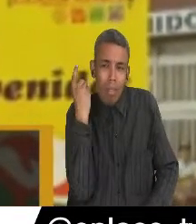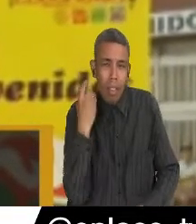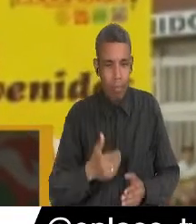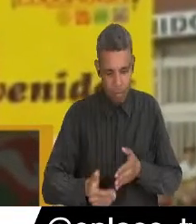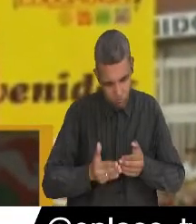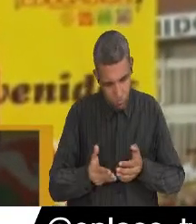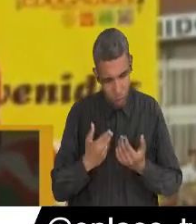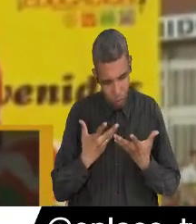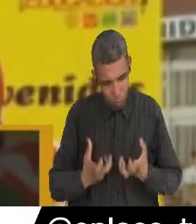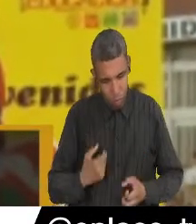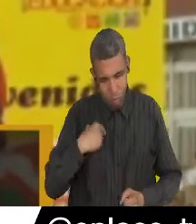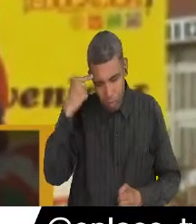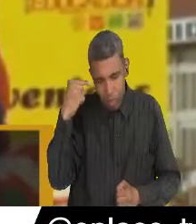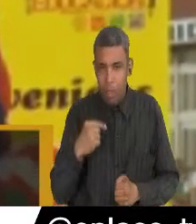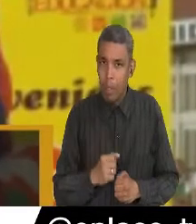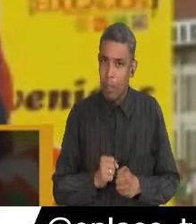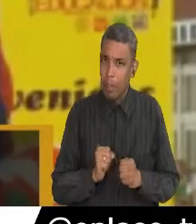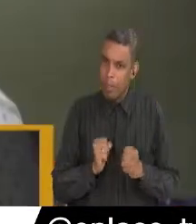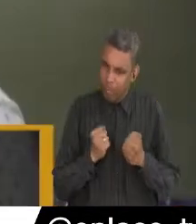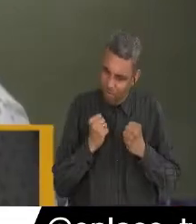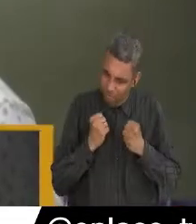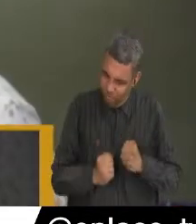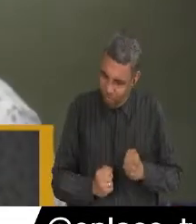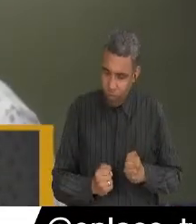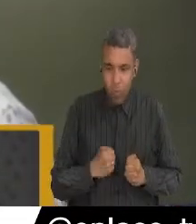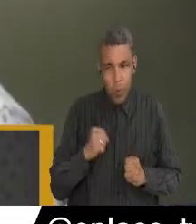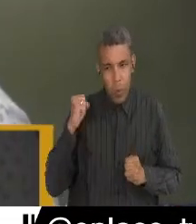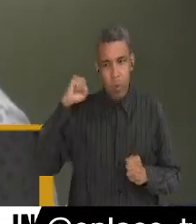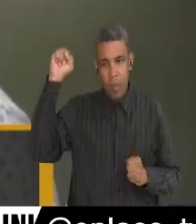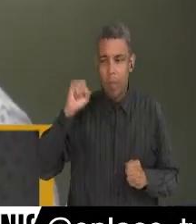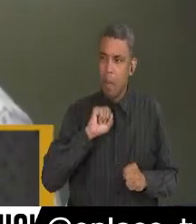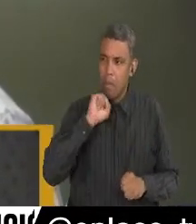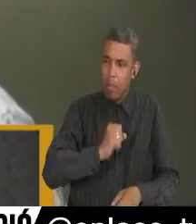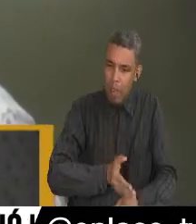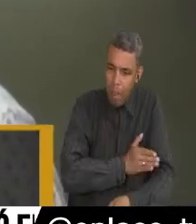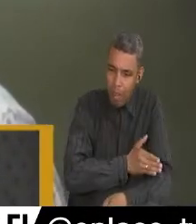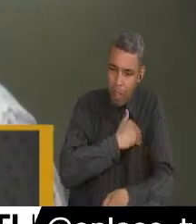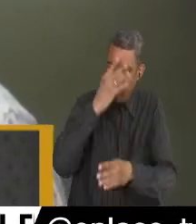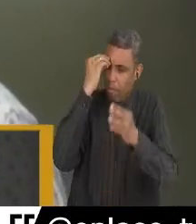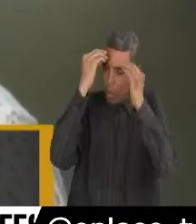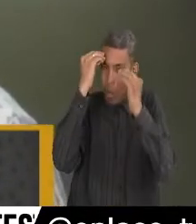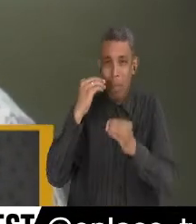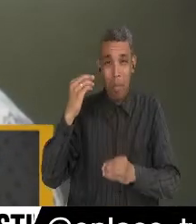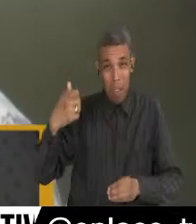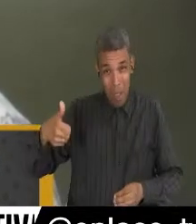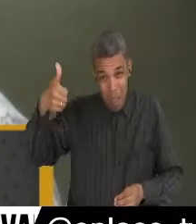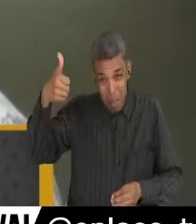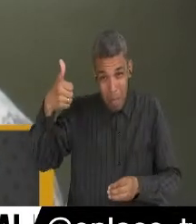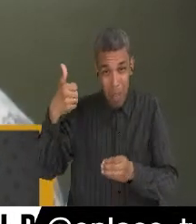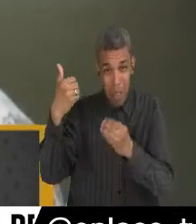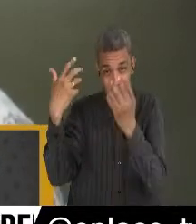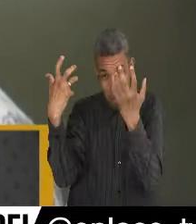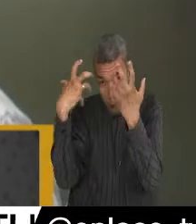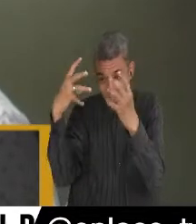y agregar lo que aprendí en los entrenamientos, ir